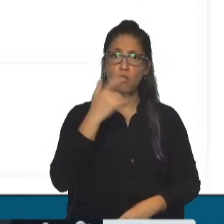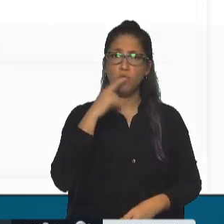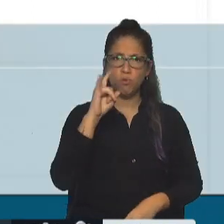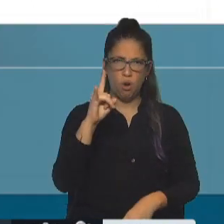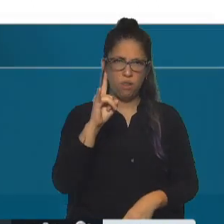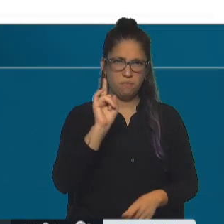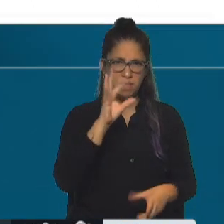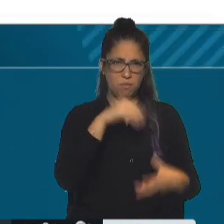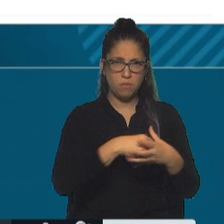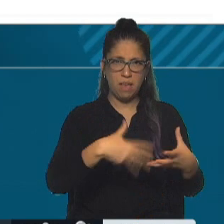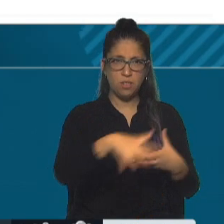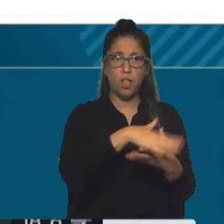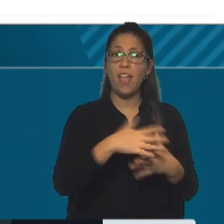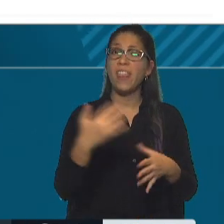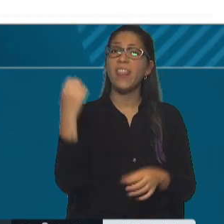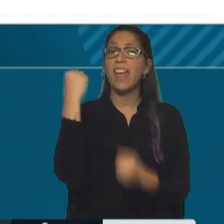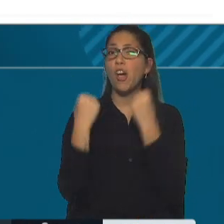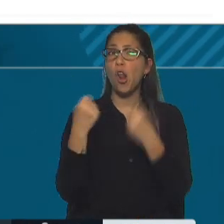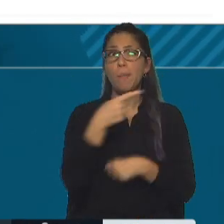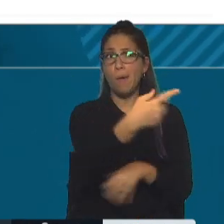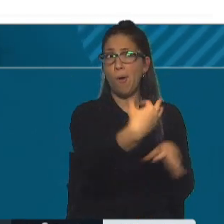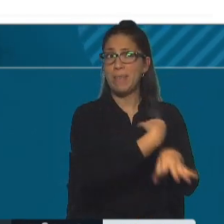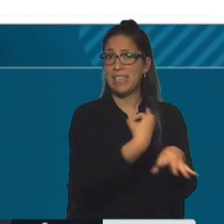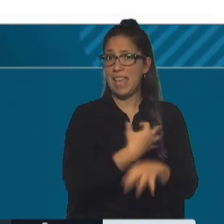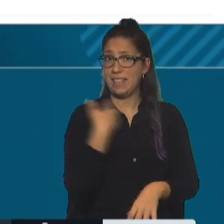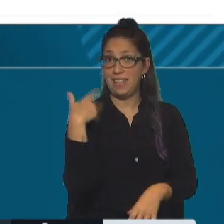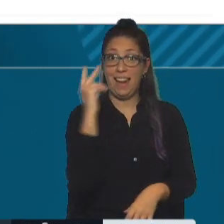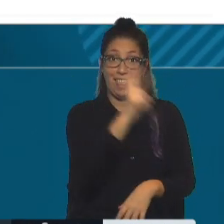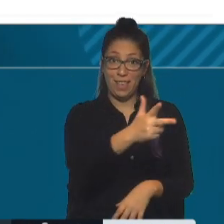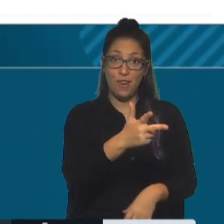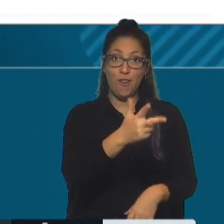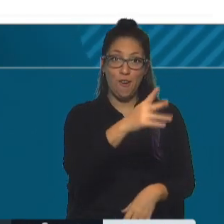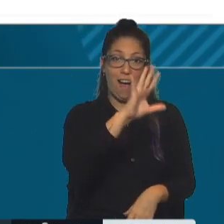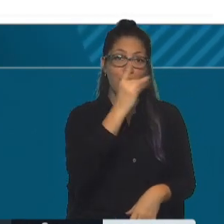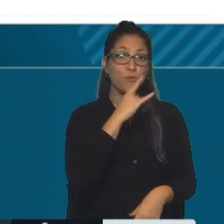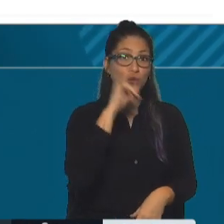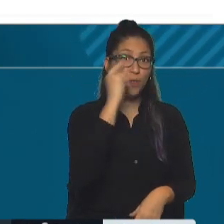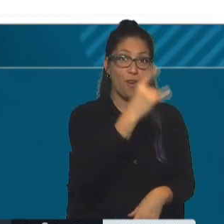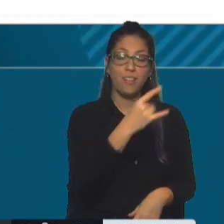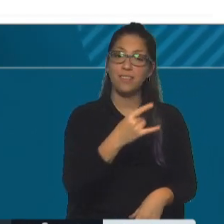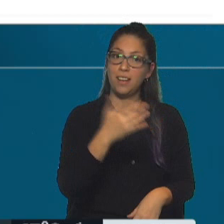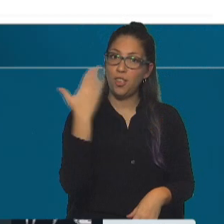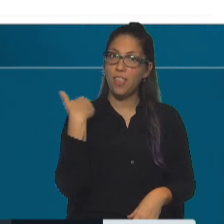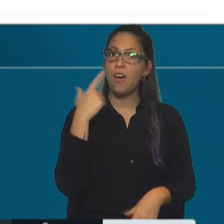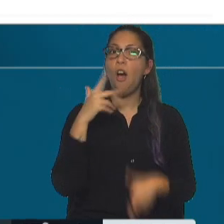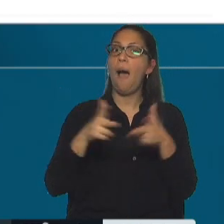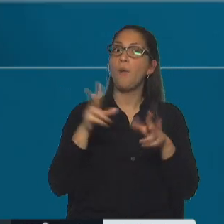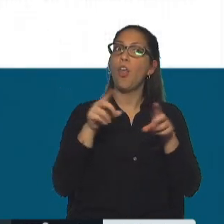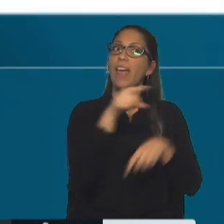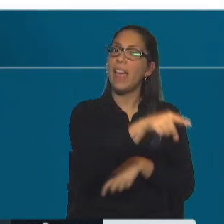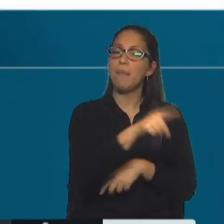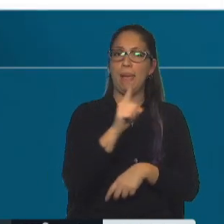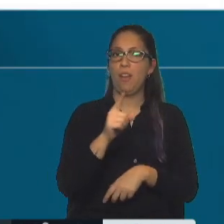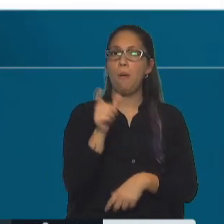acaso? De economía me enseñaste vos, ¿no? Le dijo la vicepresidenta del Senado, sí. Bueno, hizo referencia hoy, pero sin nombrarlo, a la cuestión de